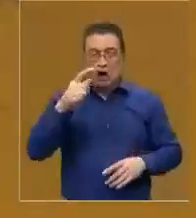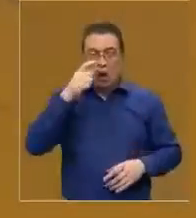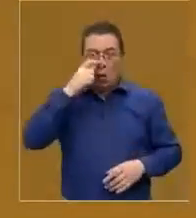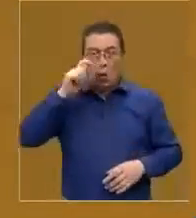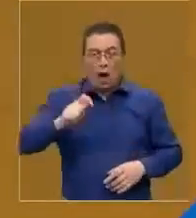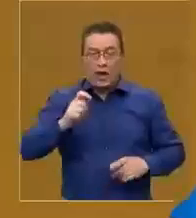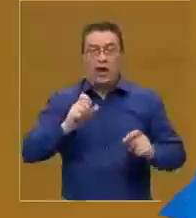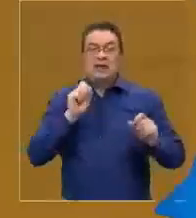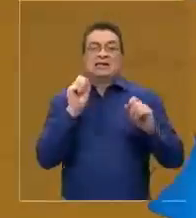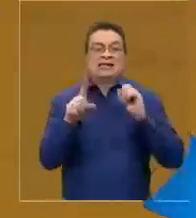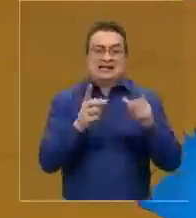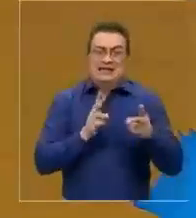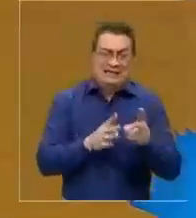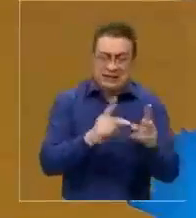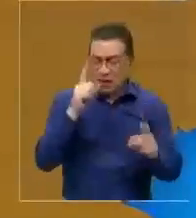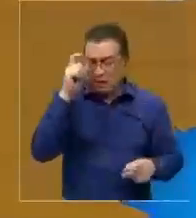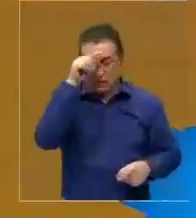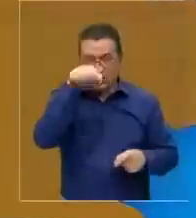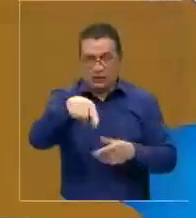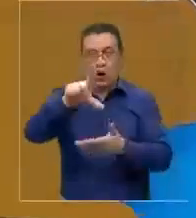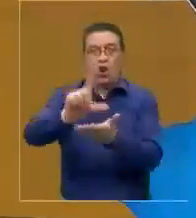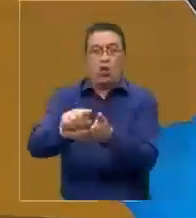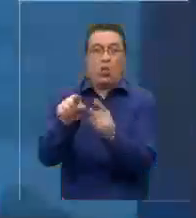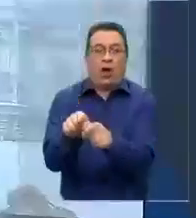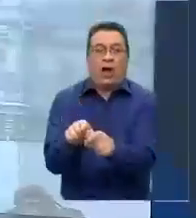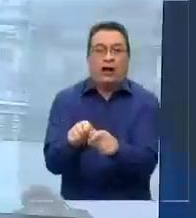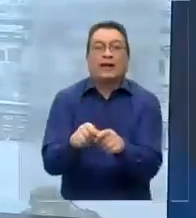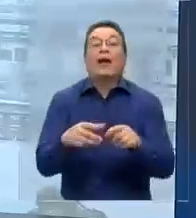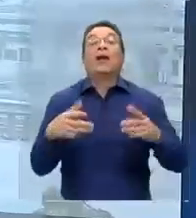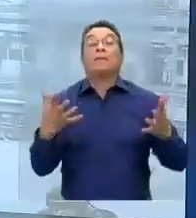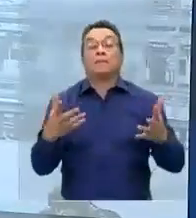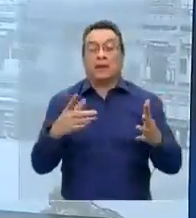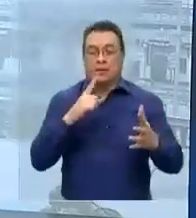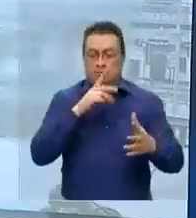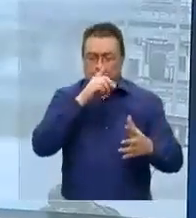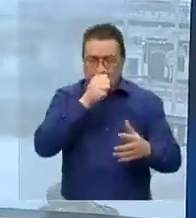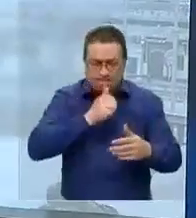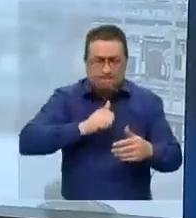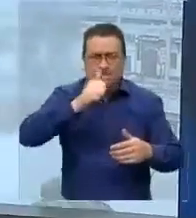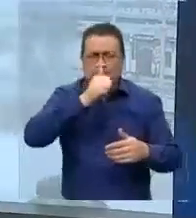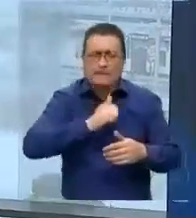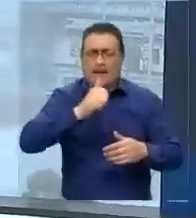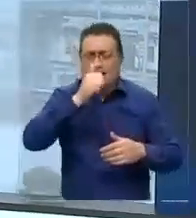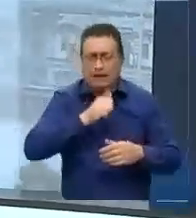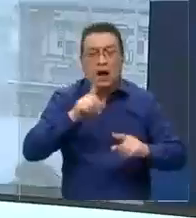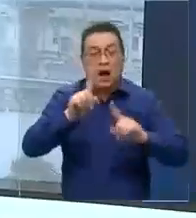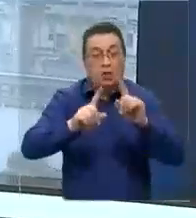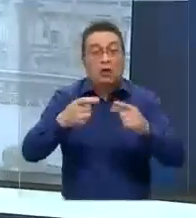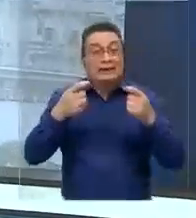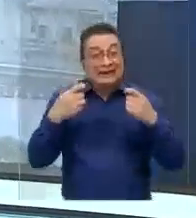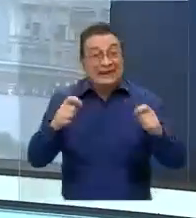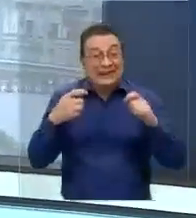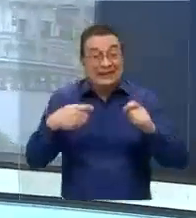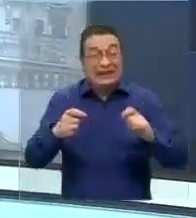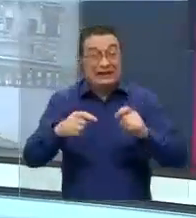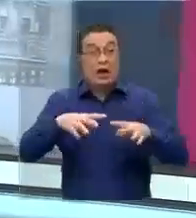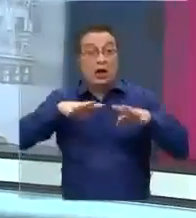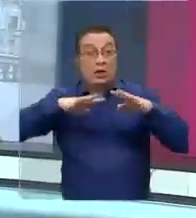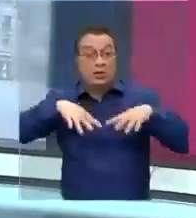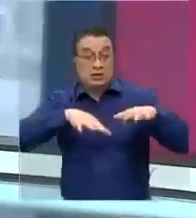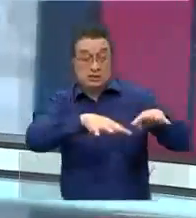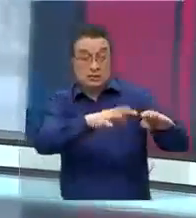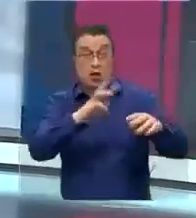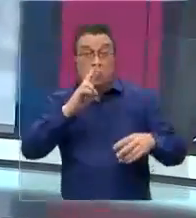la resistencia en el sur de ese territorio. Bueno, y a propósito de resistencia, quienes están tratando de evitar el avance de las